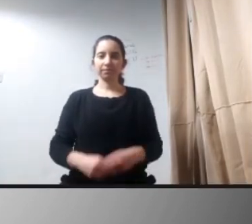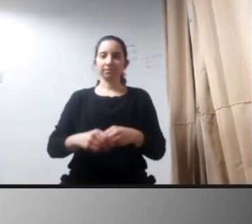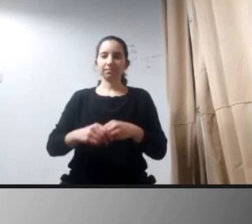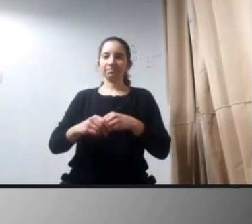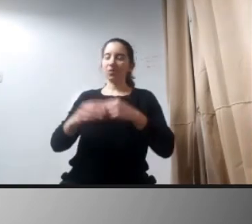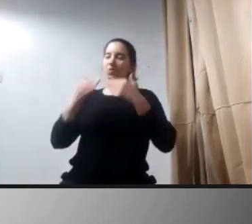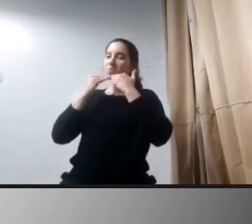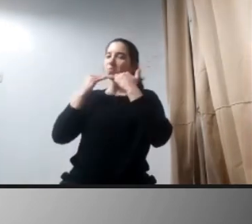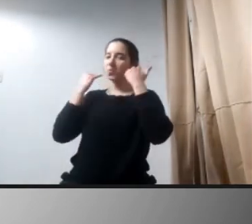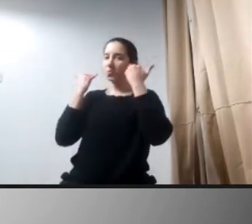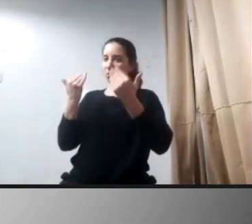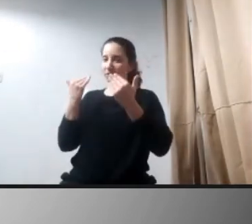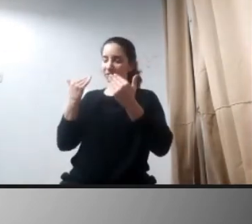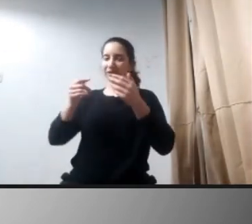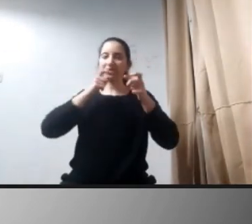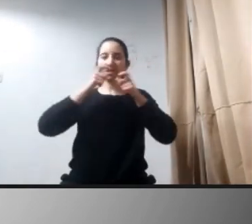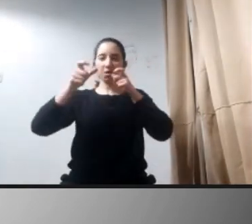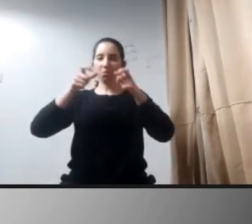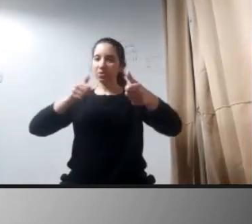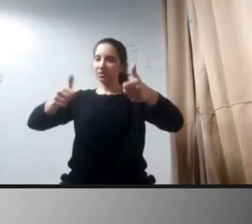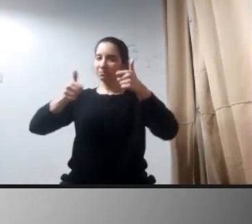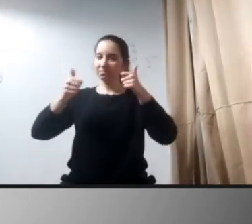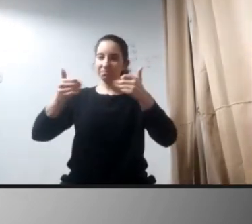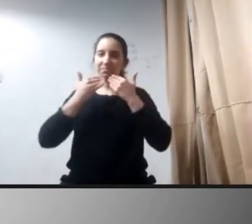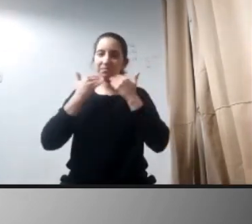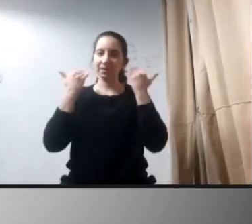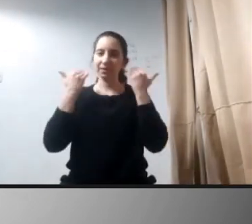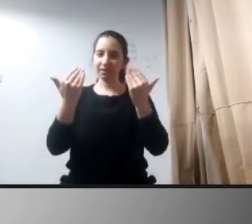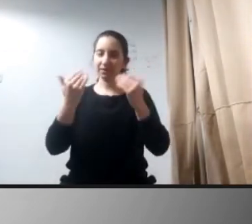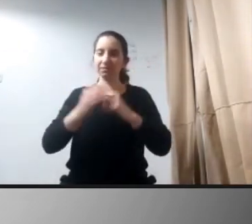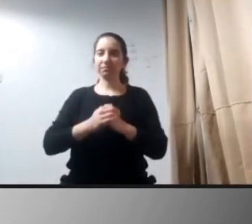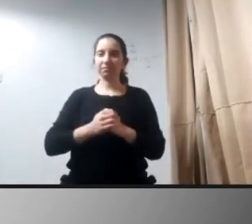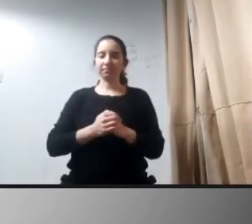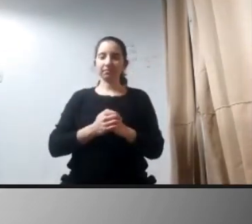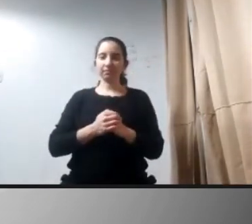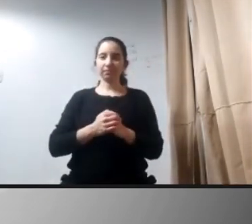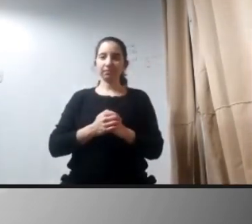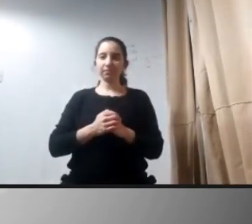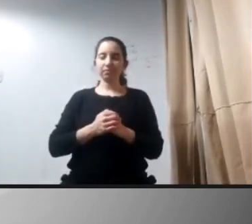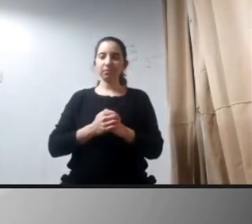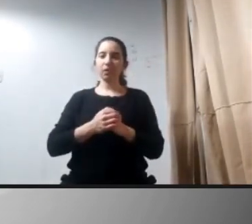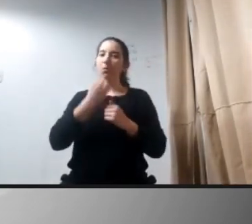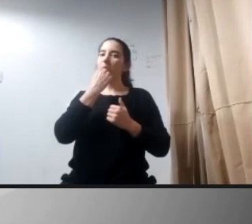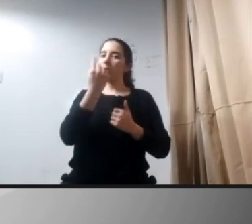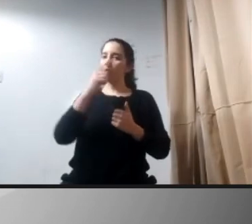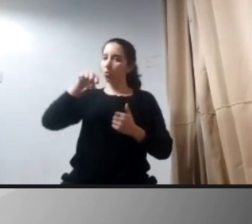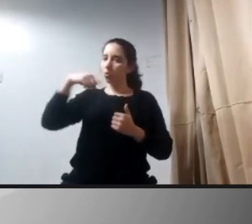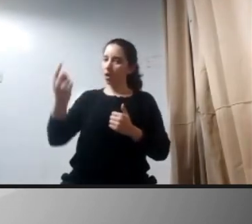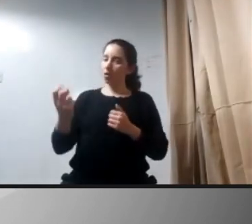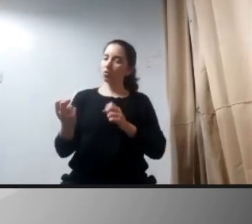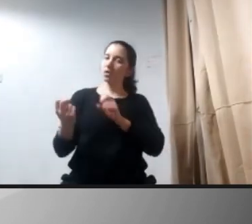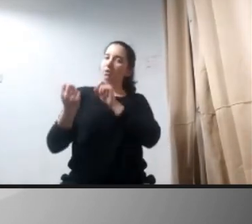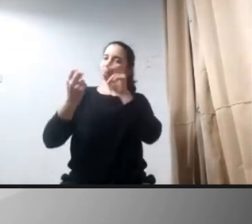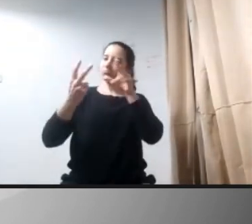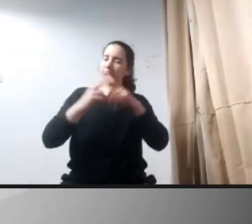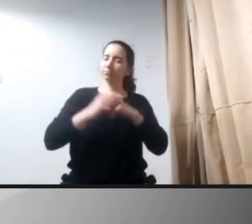Bueno, muchas gracias otra vez por sus respuestas. Otra pregunta que surgió es,